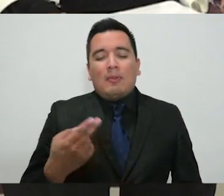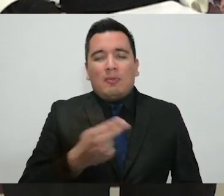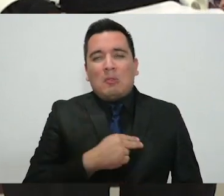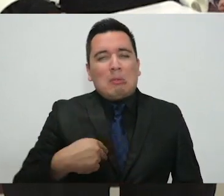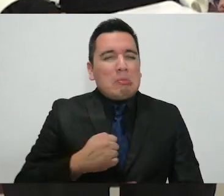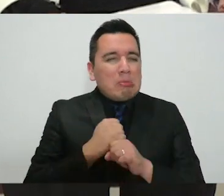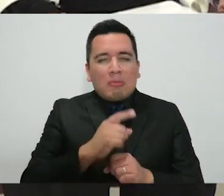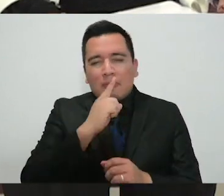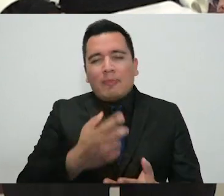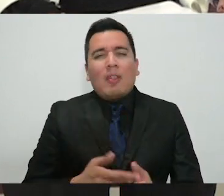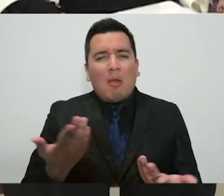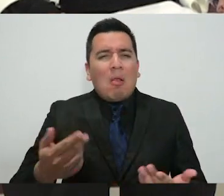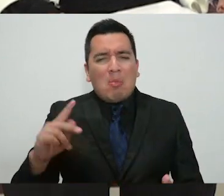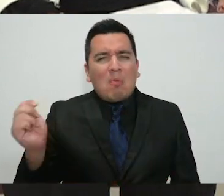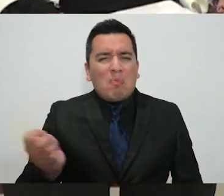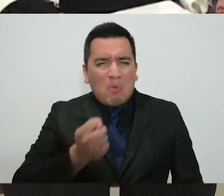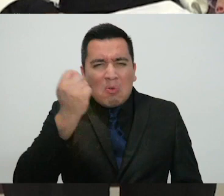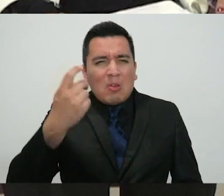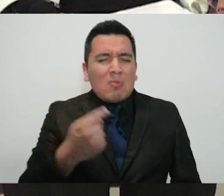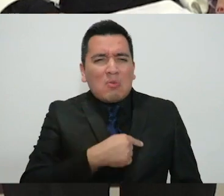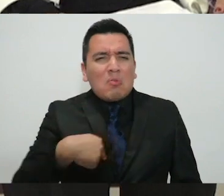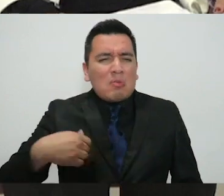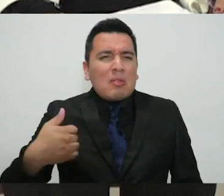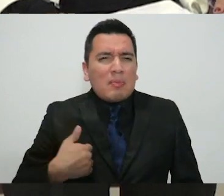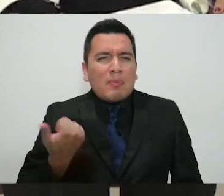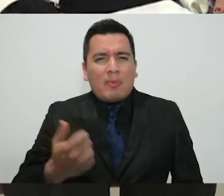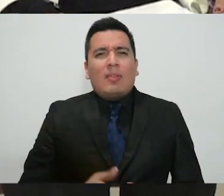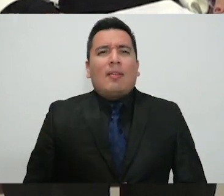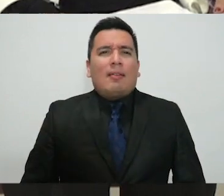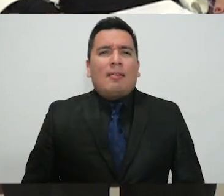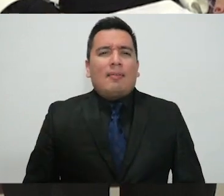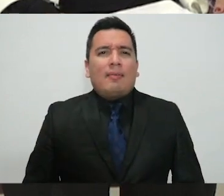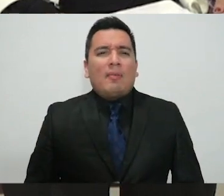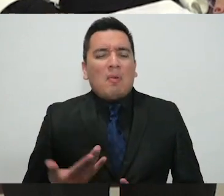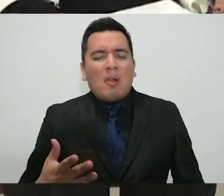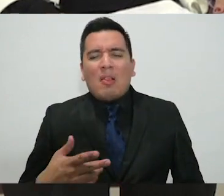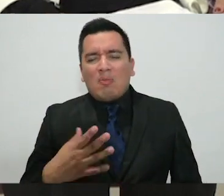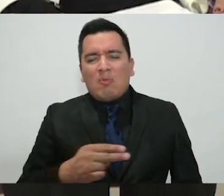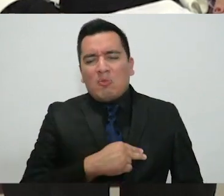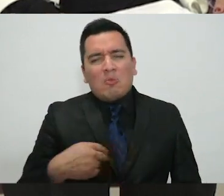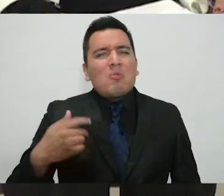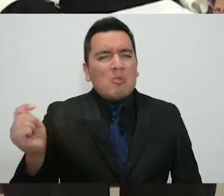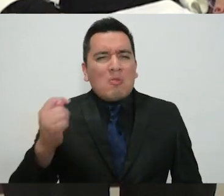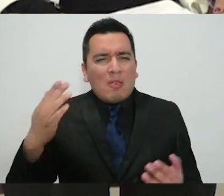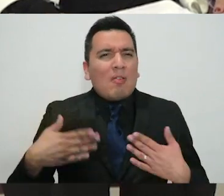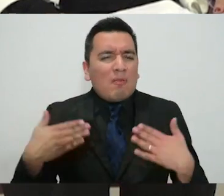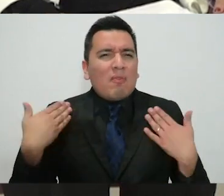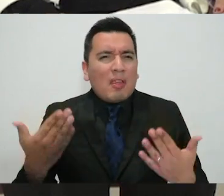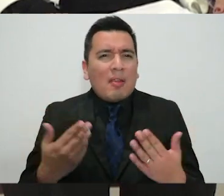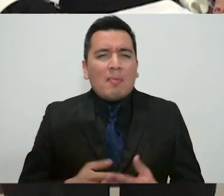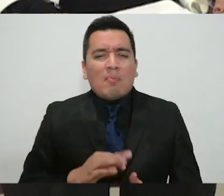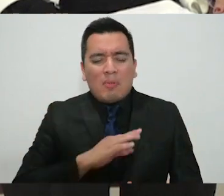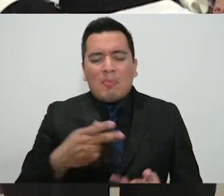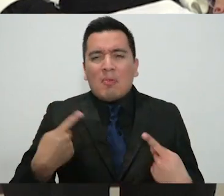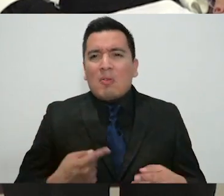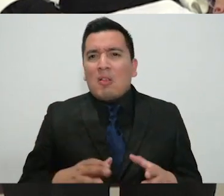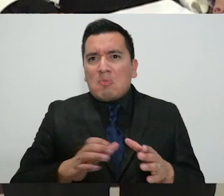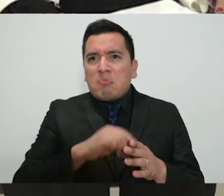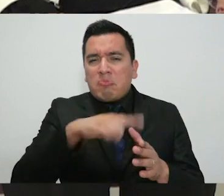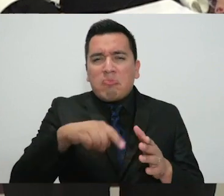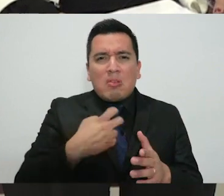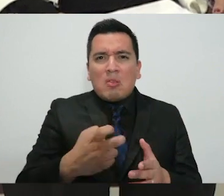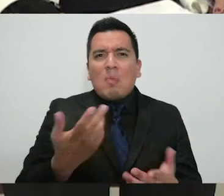las tecnologías de la información tienen las suficientes garantías para hacer que el voto siga siendo un